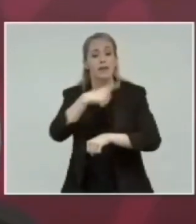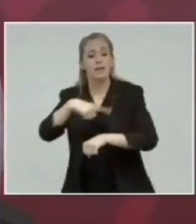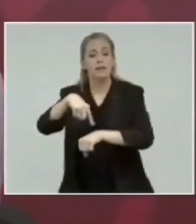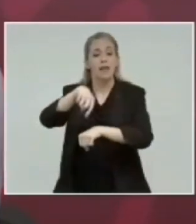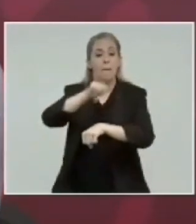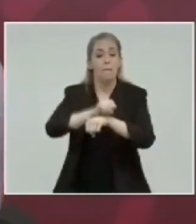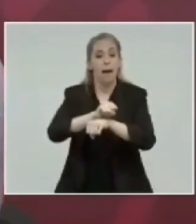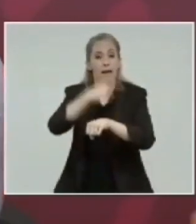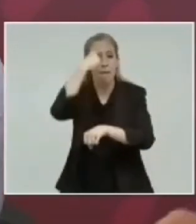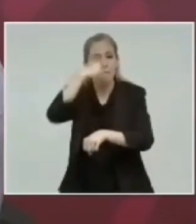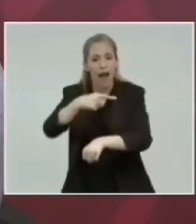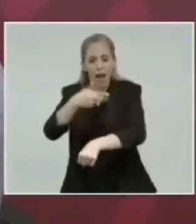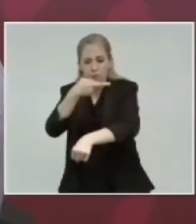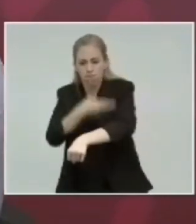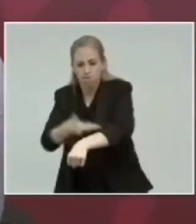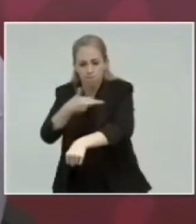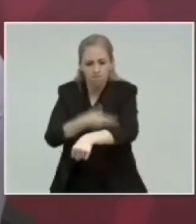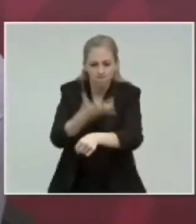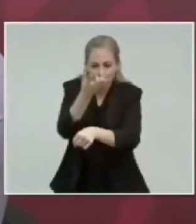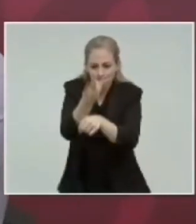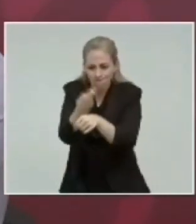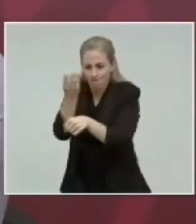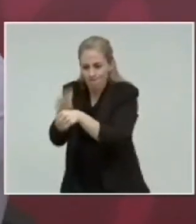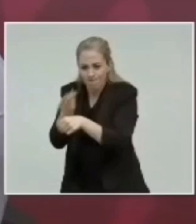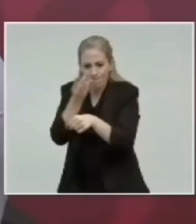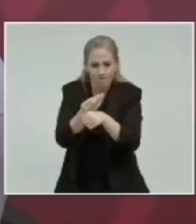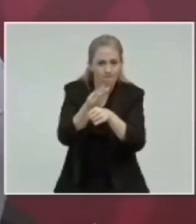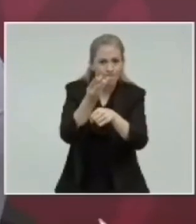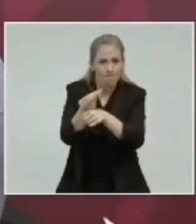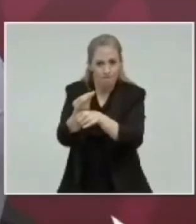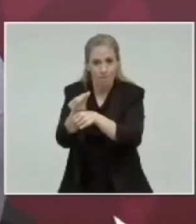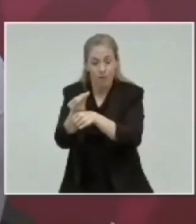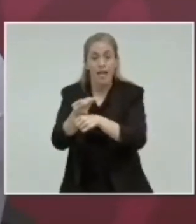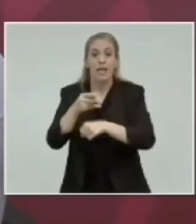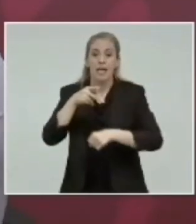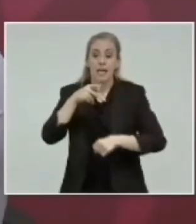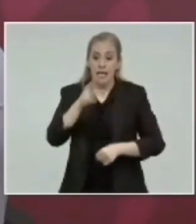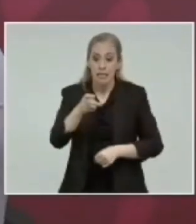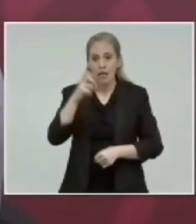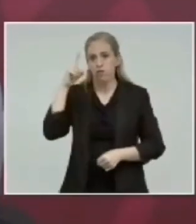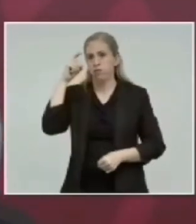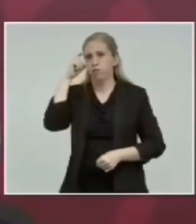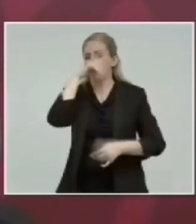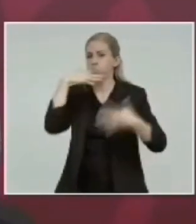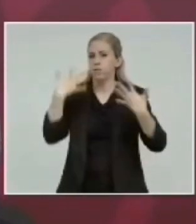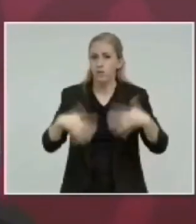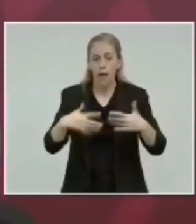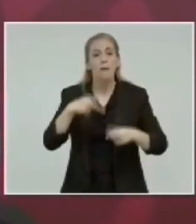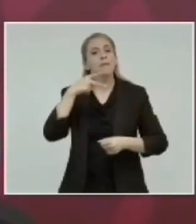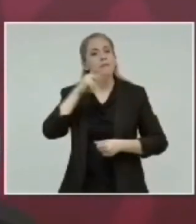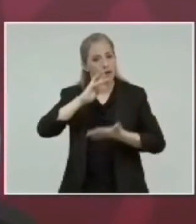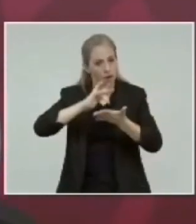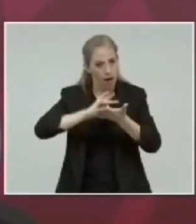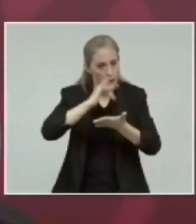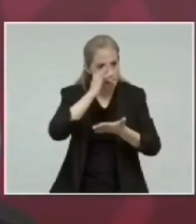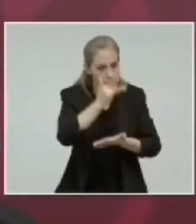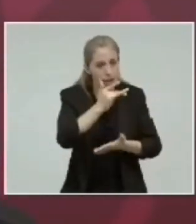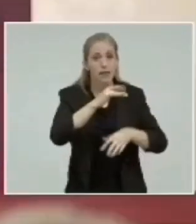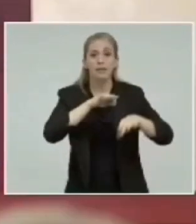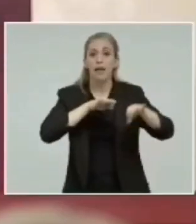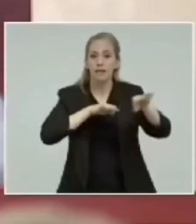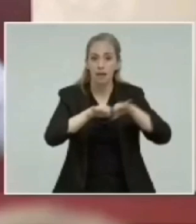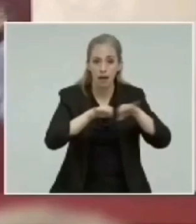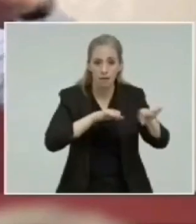30 años. Pero gracias al trabajo de la Federación,